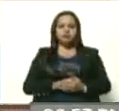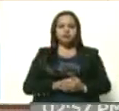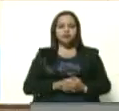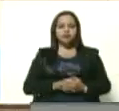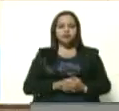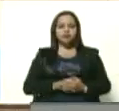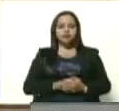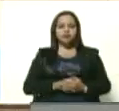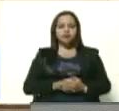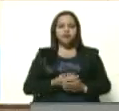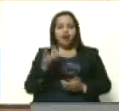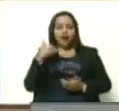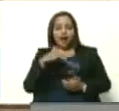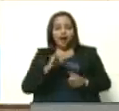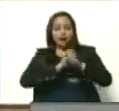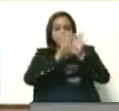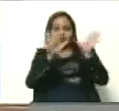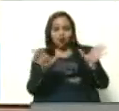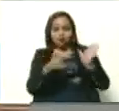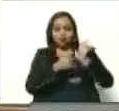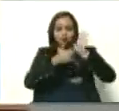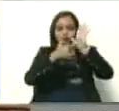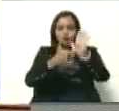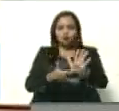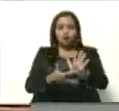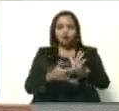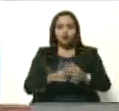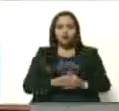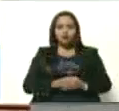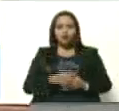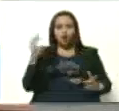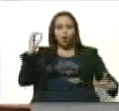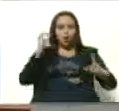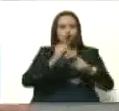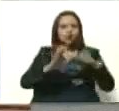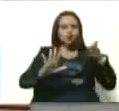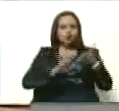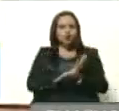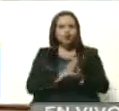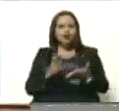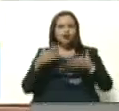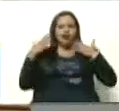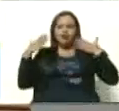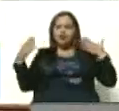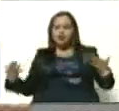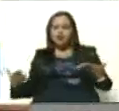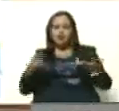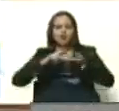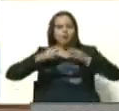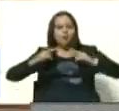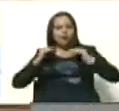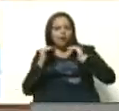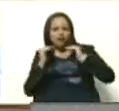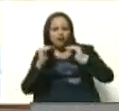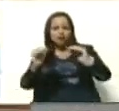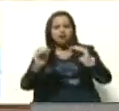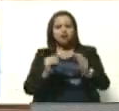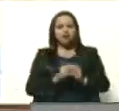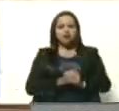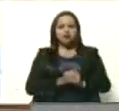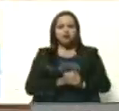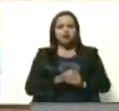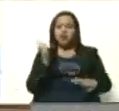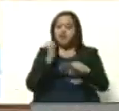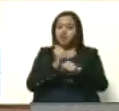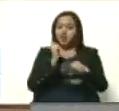Está así contemplado, contenido, el vértice de la grandeza, el vértice de la prosperidad, el vértice de la